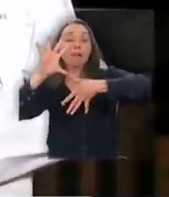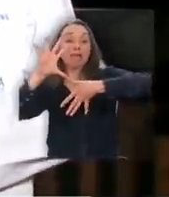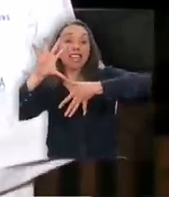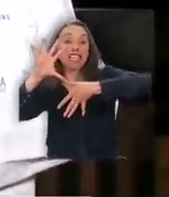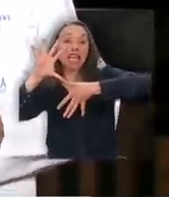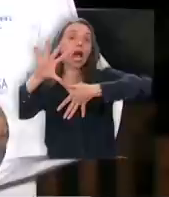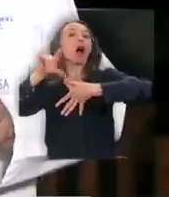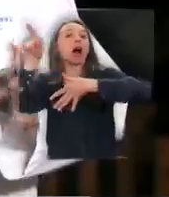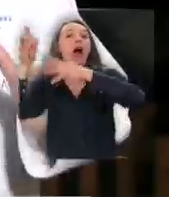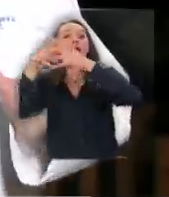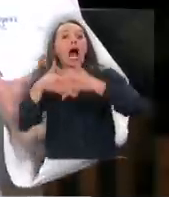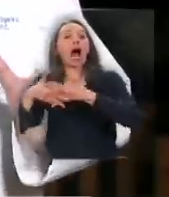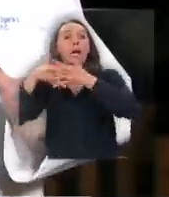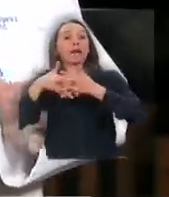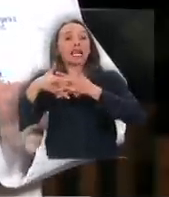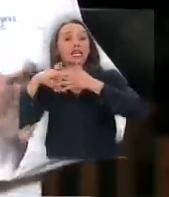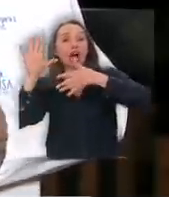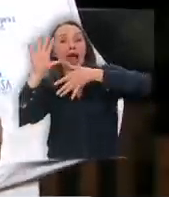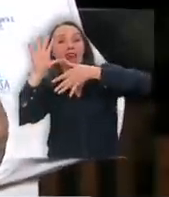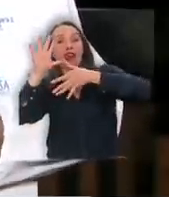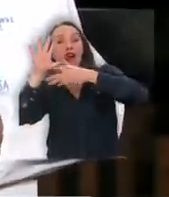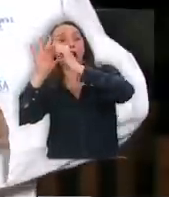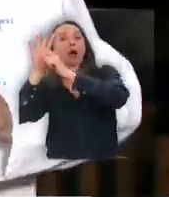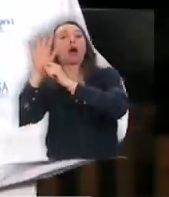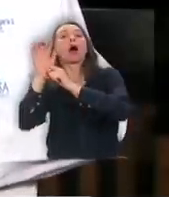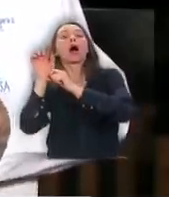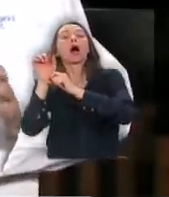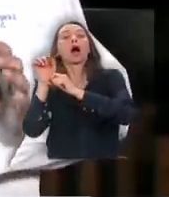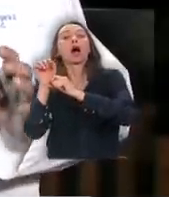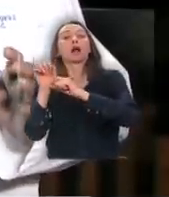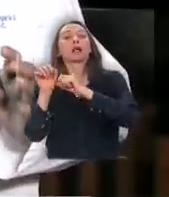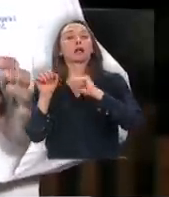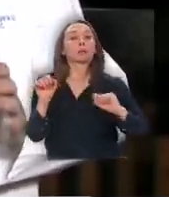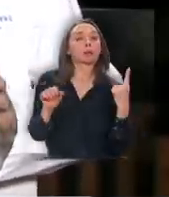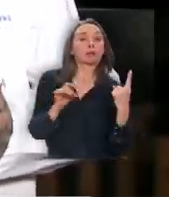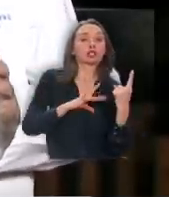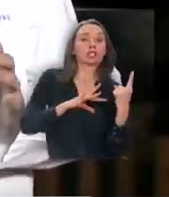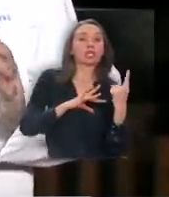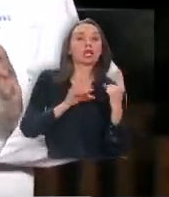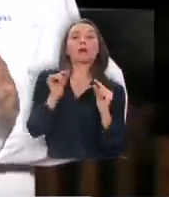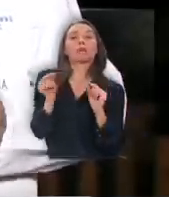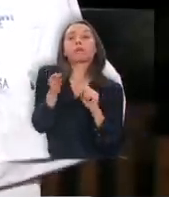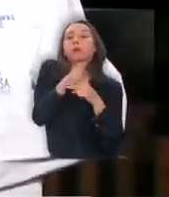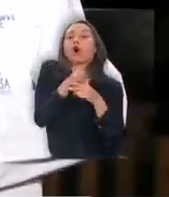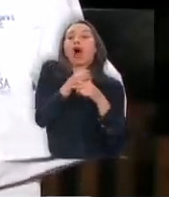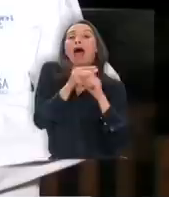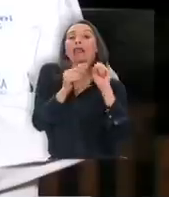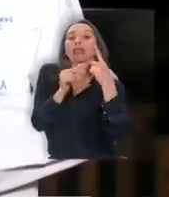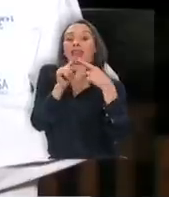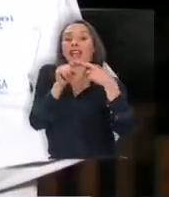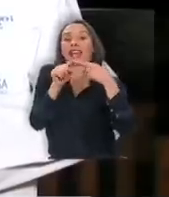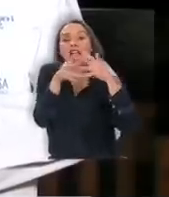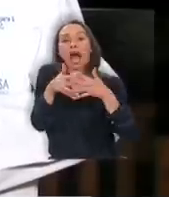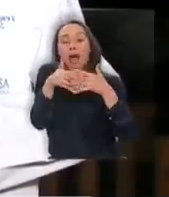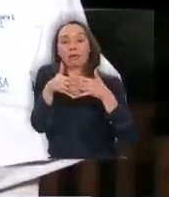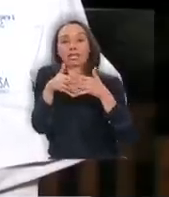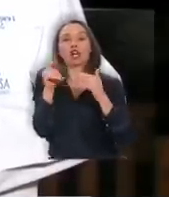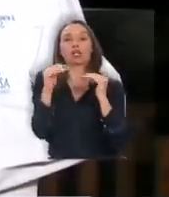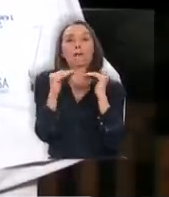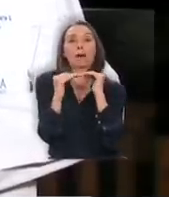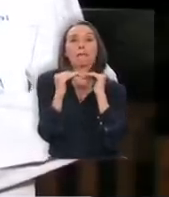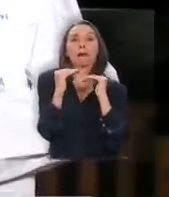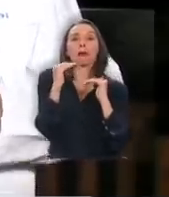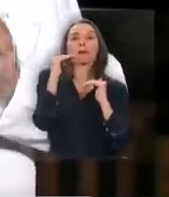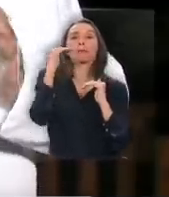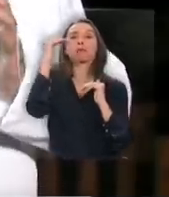Américas, Estados Unidos viene un poco antes que nosotros y por lo tanto habían llegado a un cierto pic y